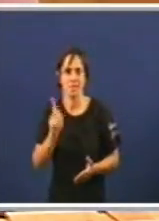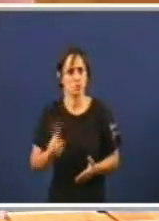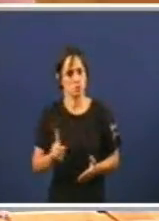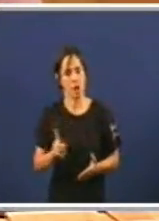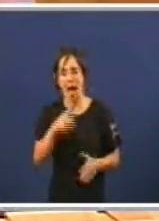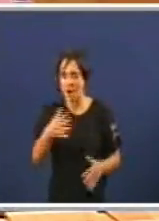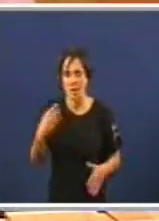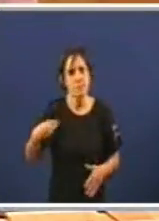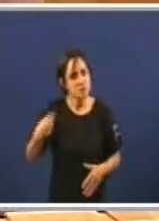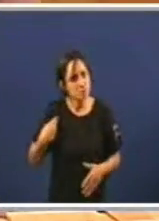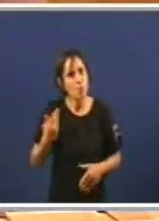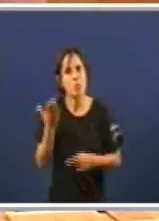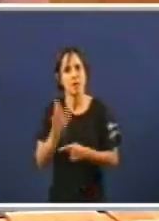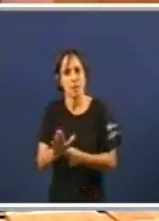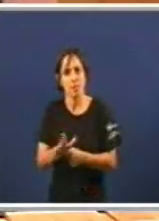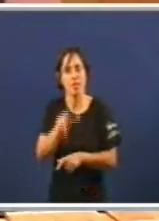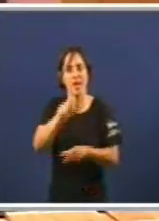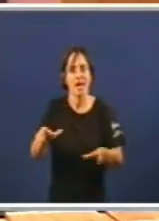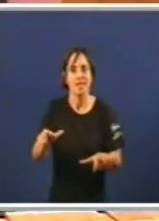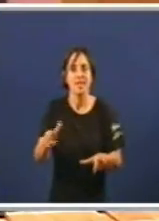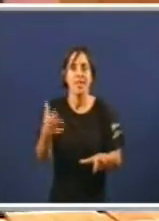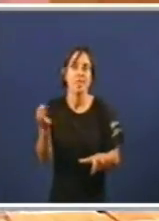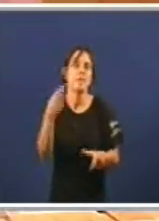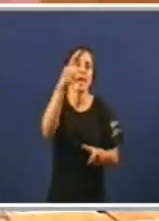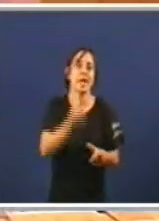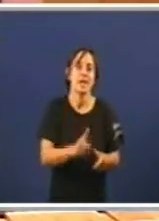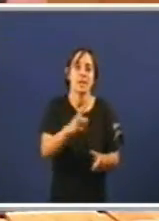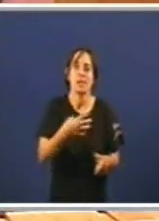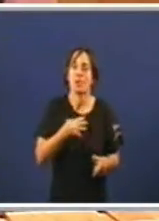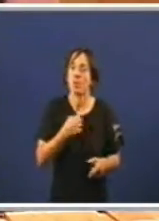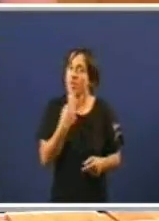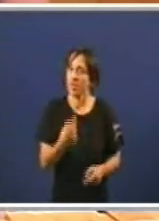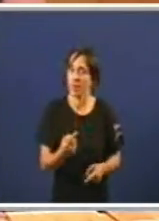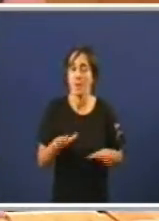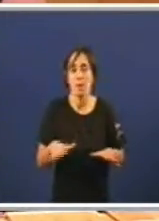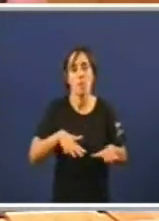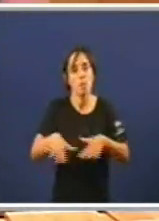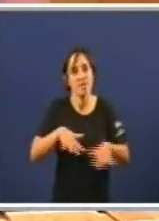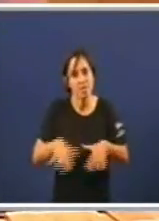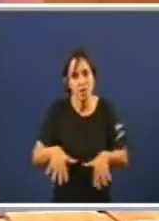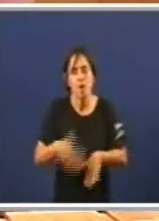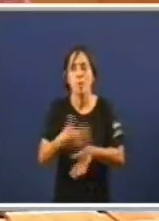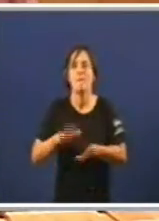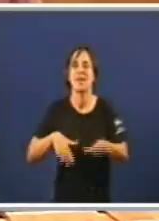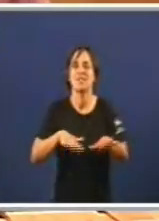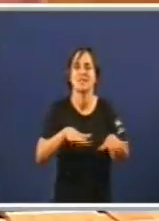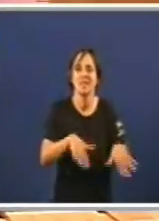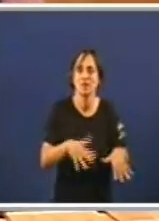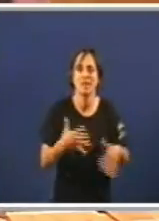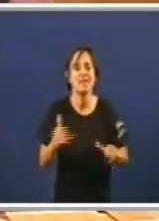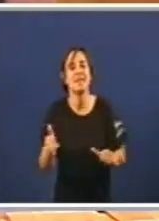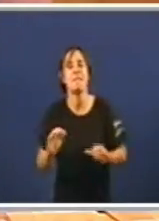aquí a voz de quen ten que estar aí arriba e non pode dicir nada. Pero as mobilizacións, as manifestacións, nin as empezou